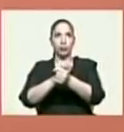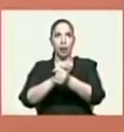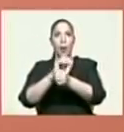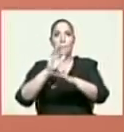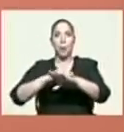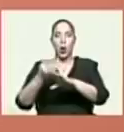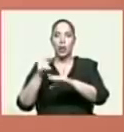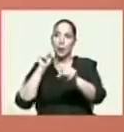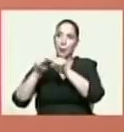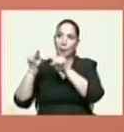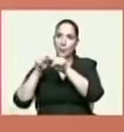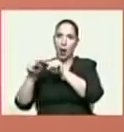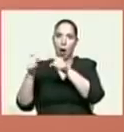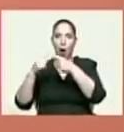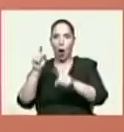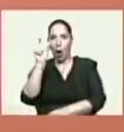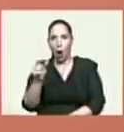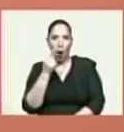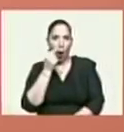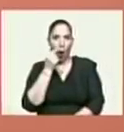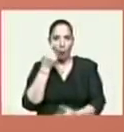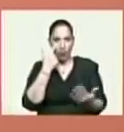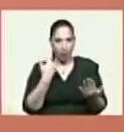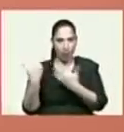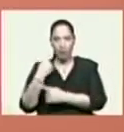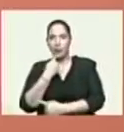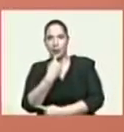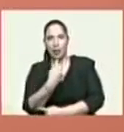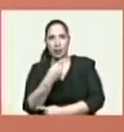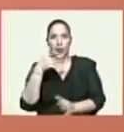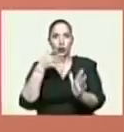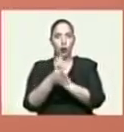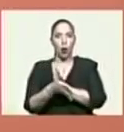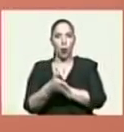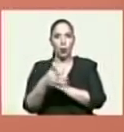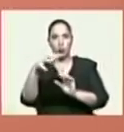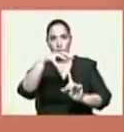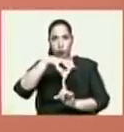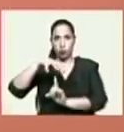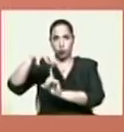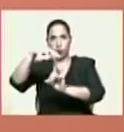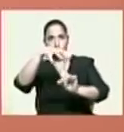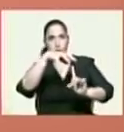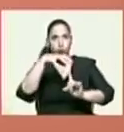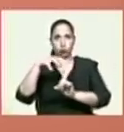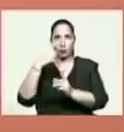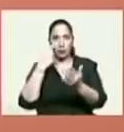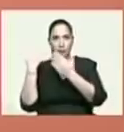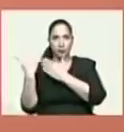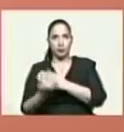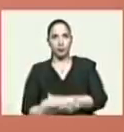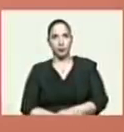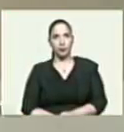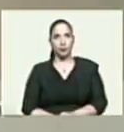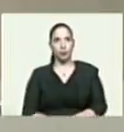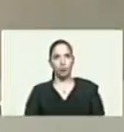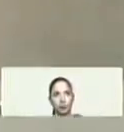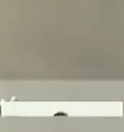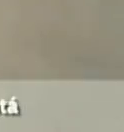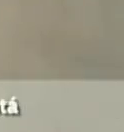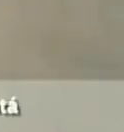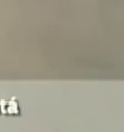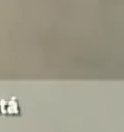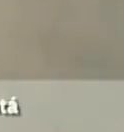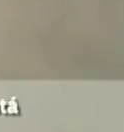señor García Palomo. Veamos lo que dice García Palomo sobre el magnicidio en grado de frustración. Yo entero